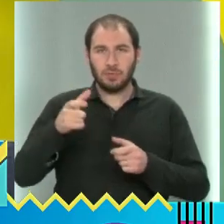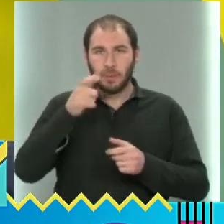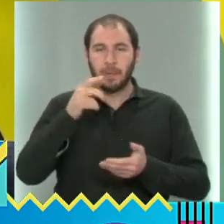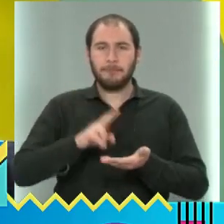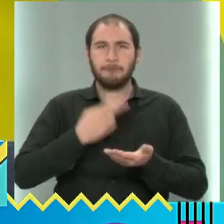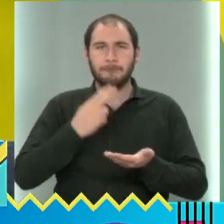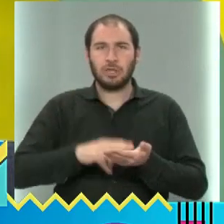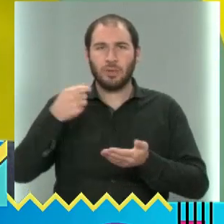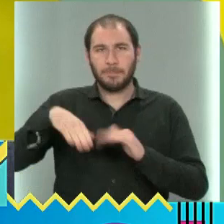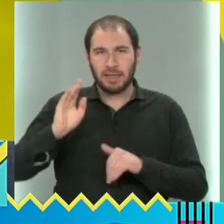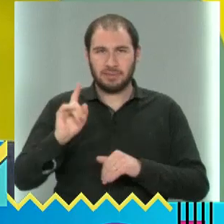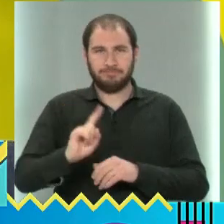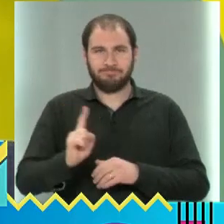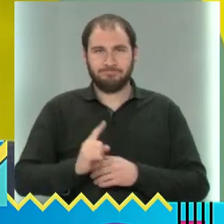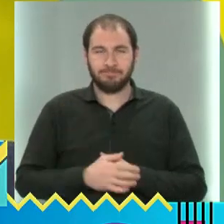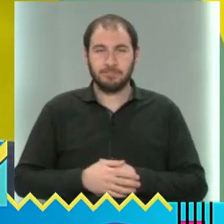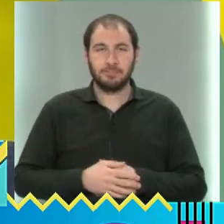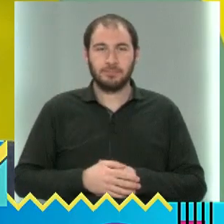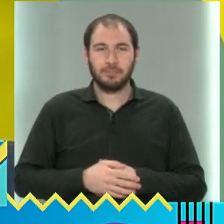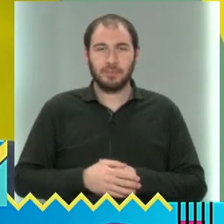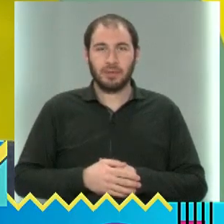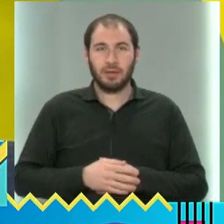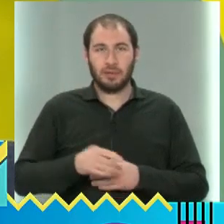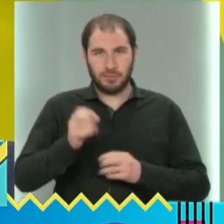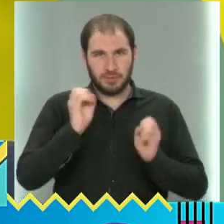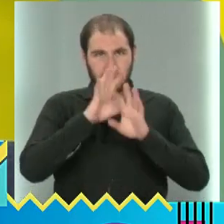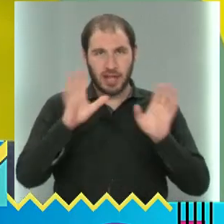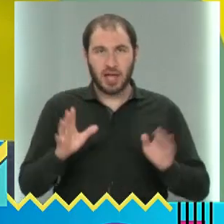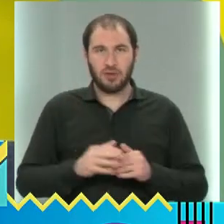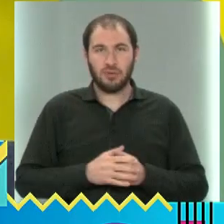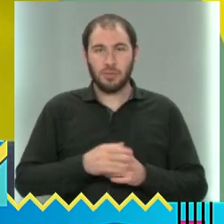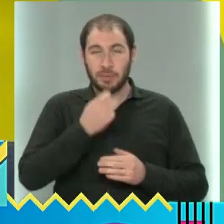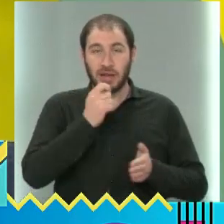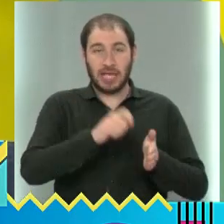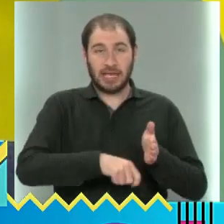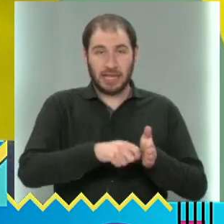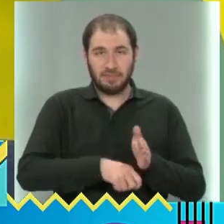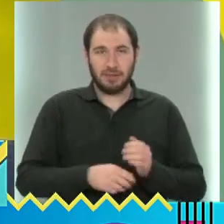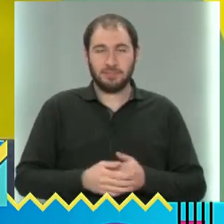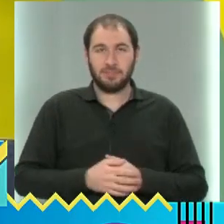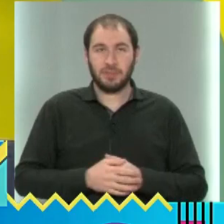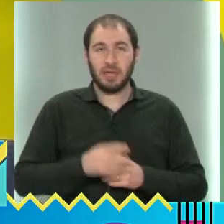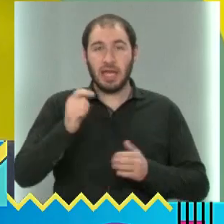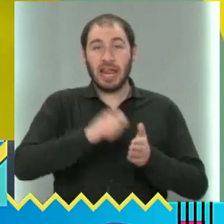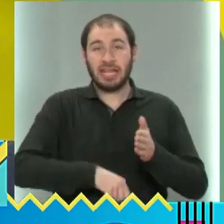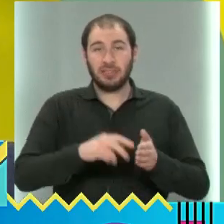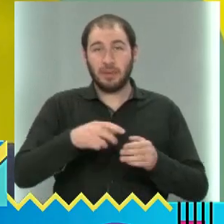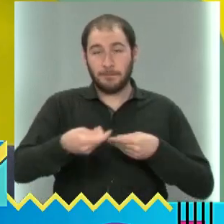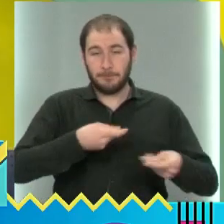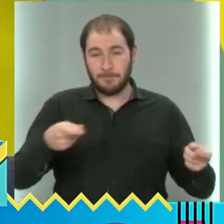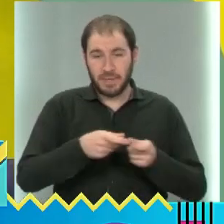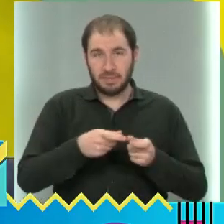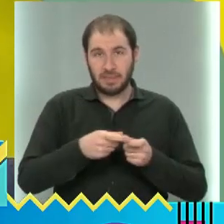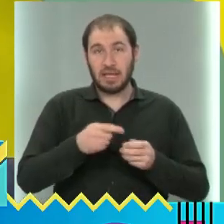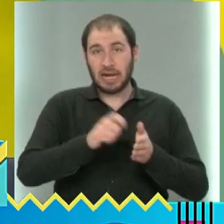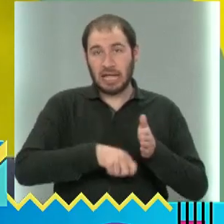cobrando más. No pasa esto. Para que tengamos en claro, cuando uno se inscribe y hace el registro PYME, este